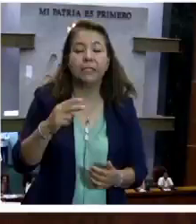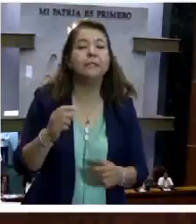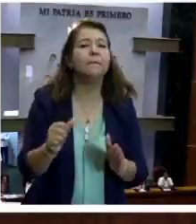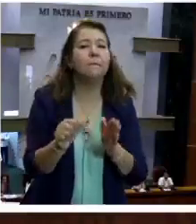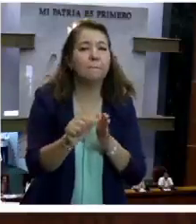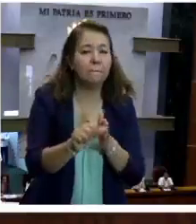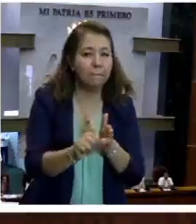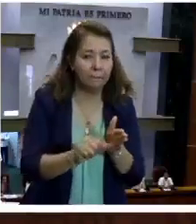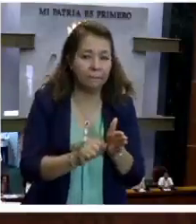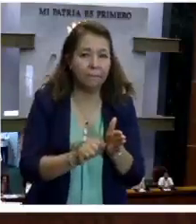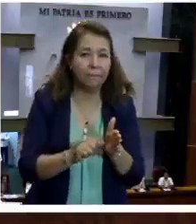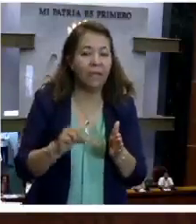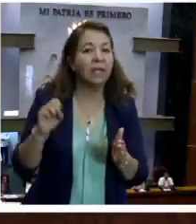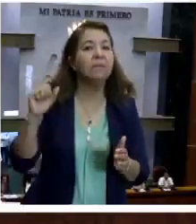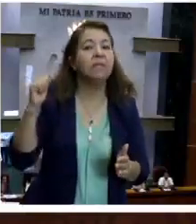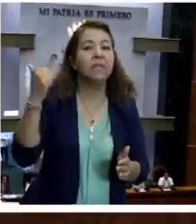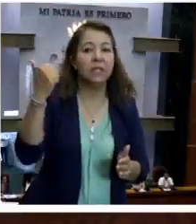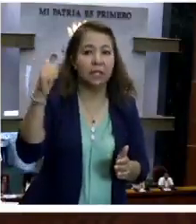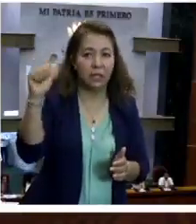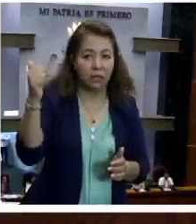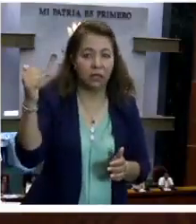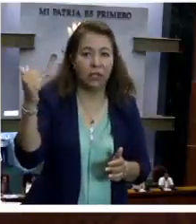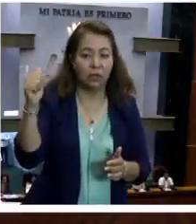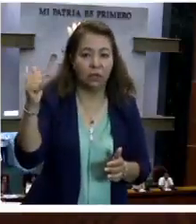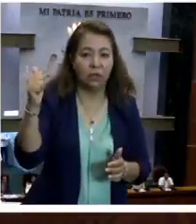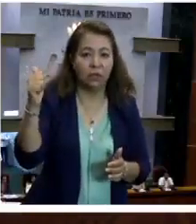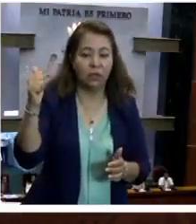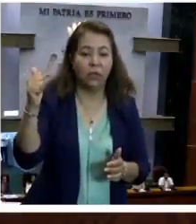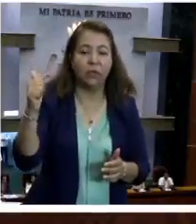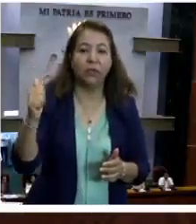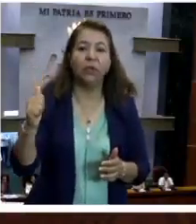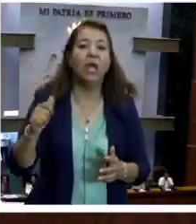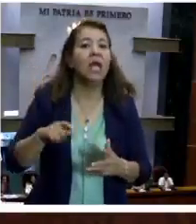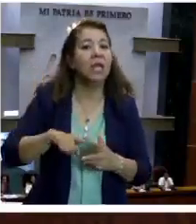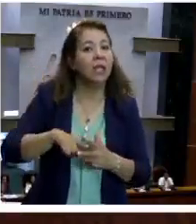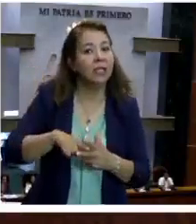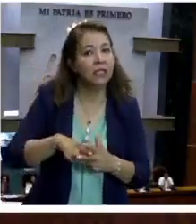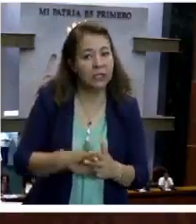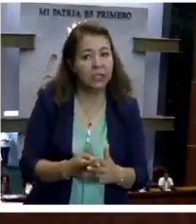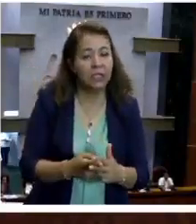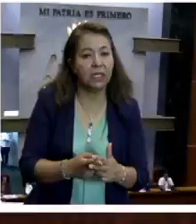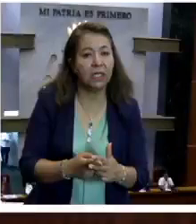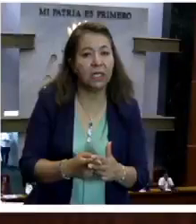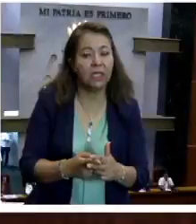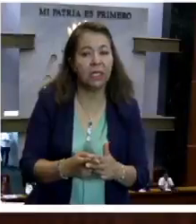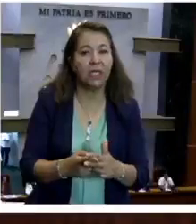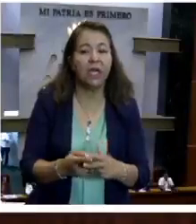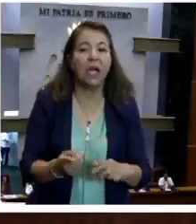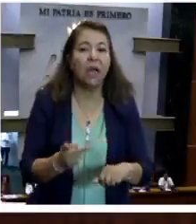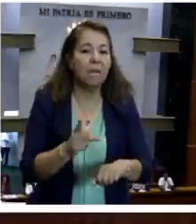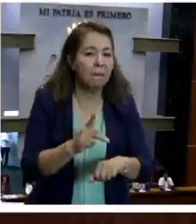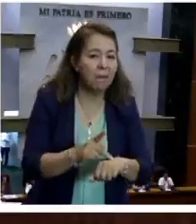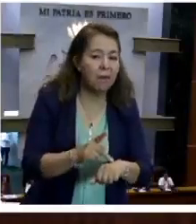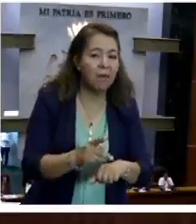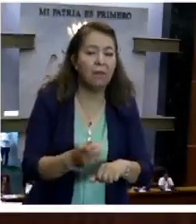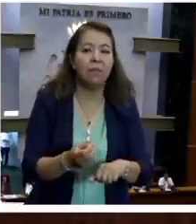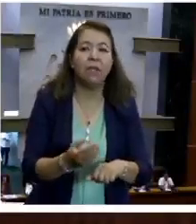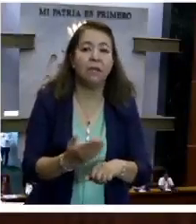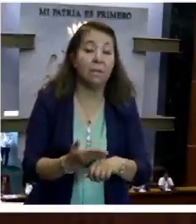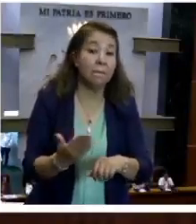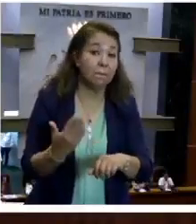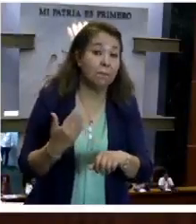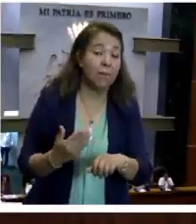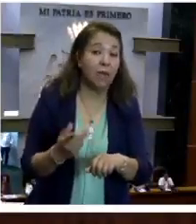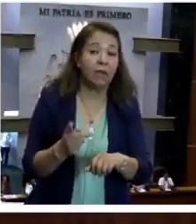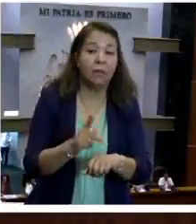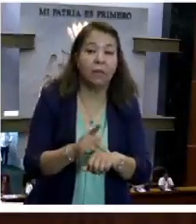vamos a iniciar en educación básica, preescolar, primaria y secundaria, con un nuevo plan de estudios,